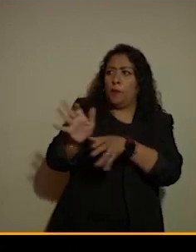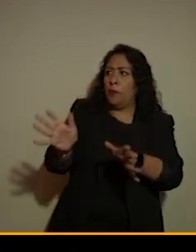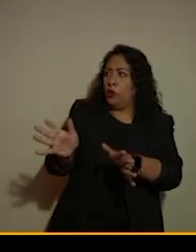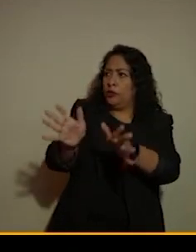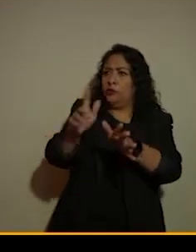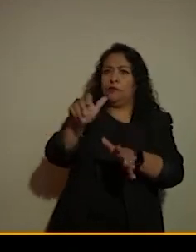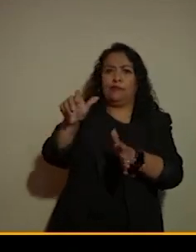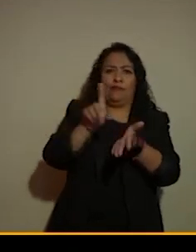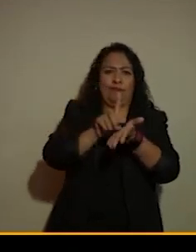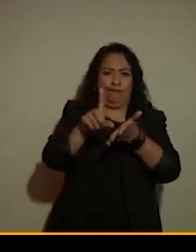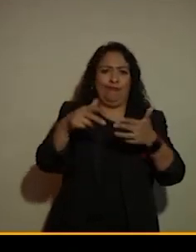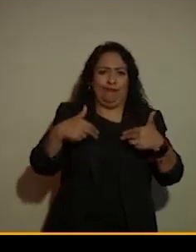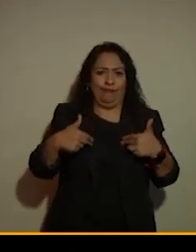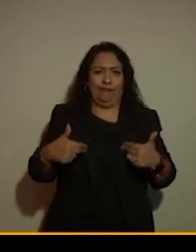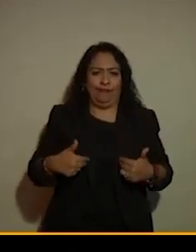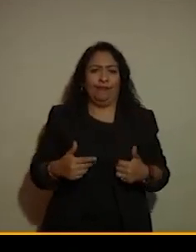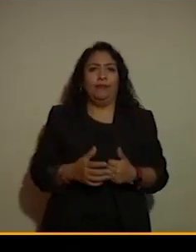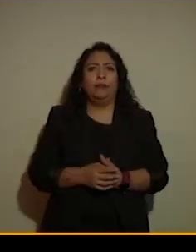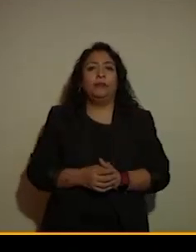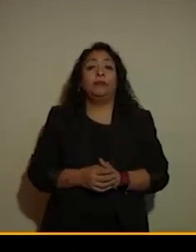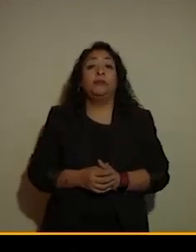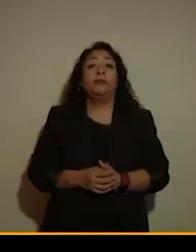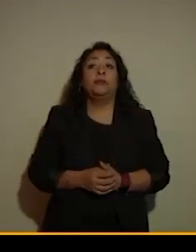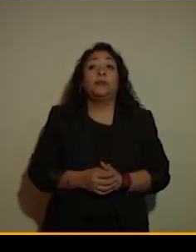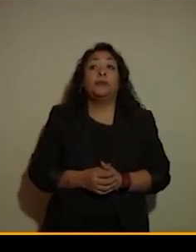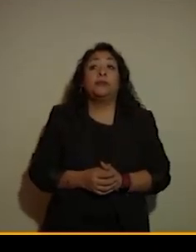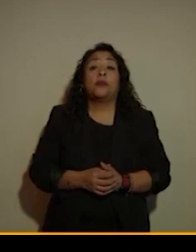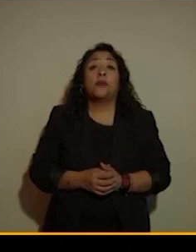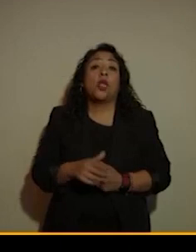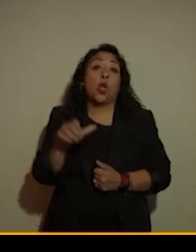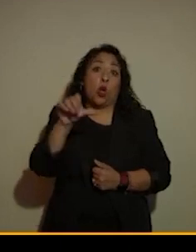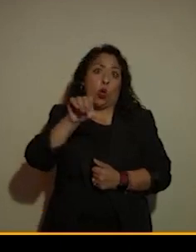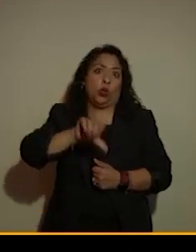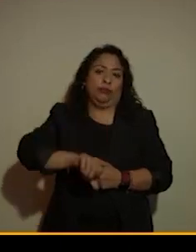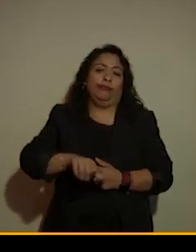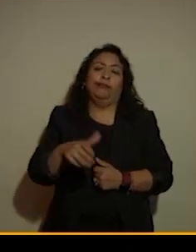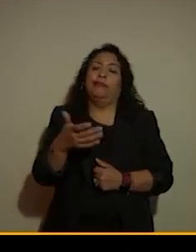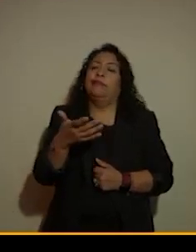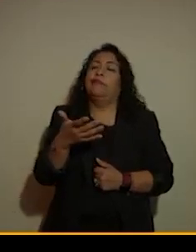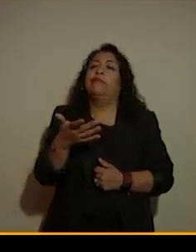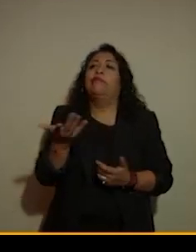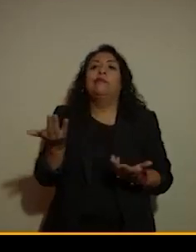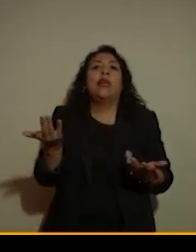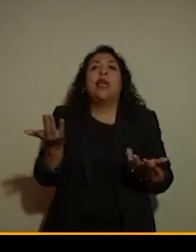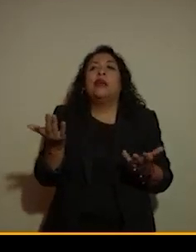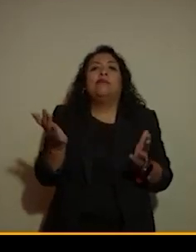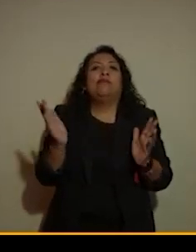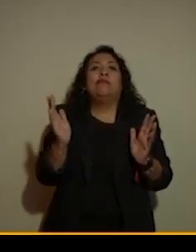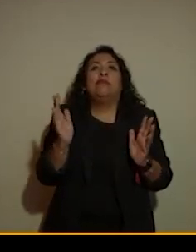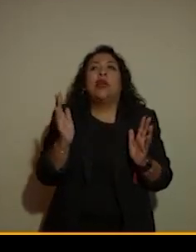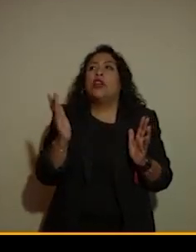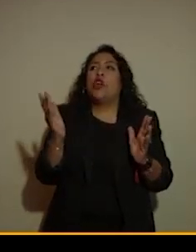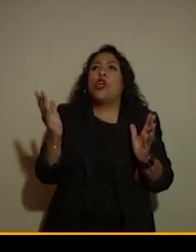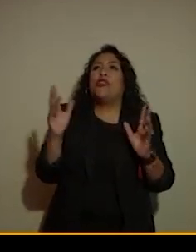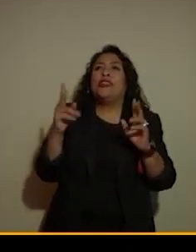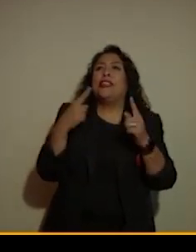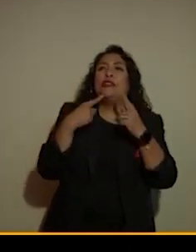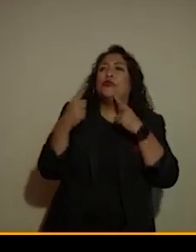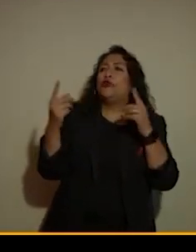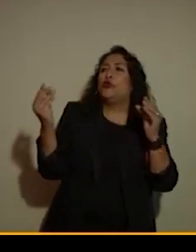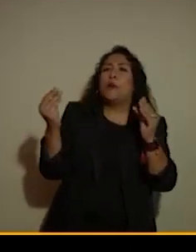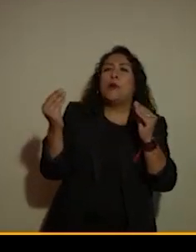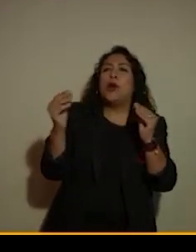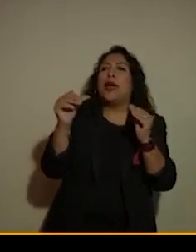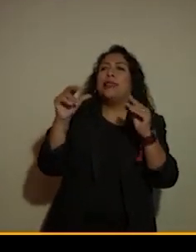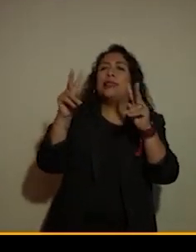promoción de los derechos humanos. Entonces, hoy en día ya no hay debate sobre el hecho de que